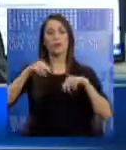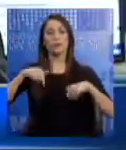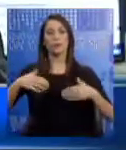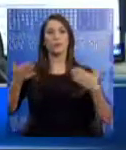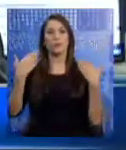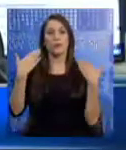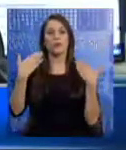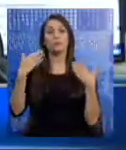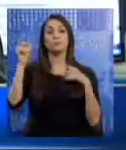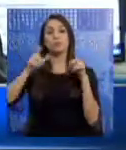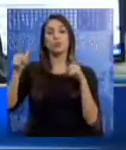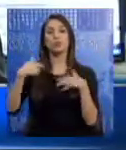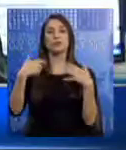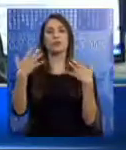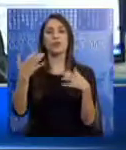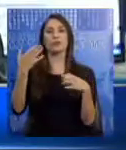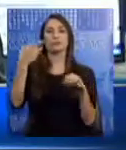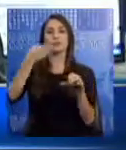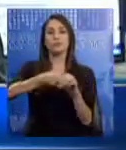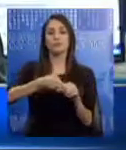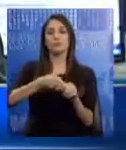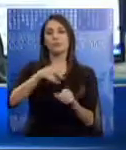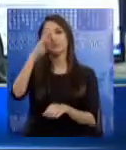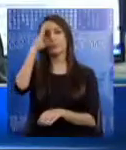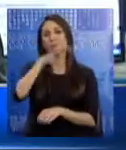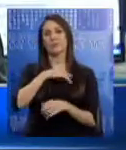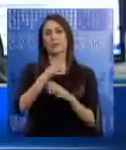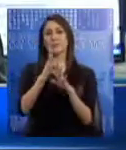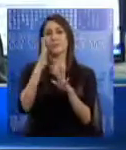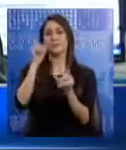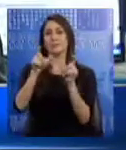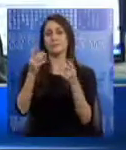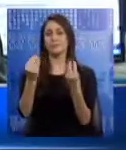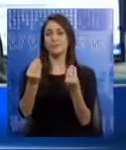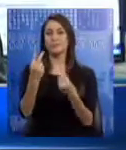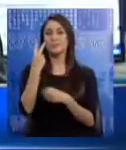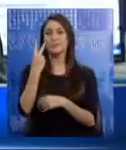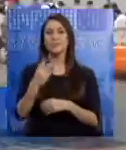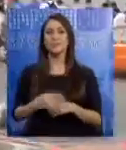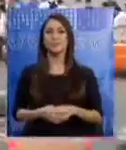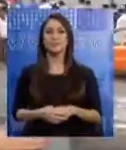a buscar un cupo para poder pertenecer a la institución.